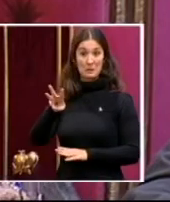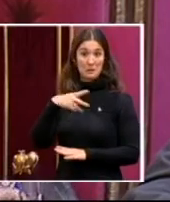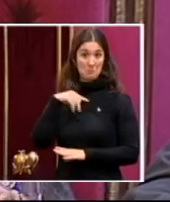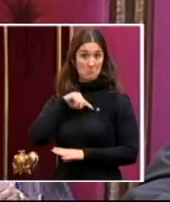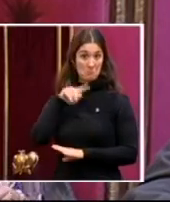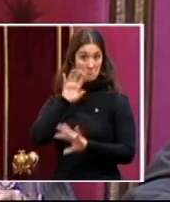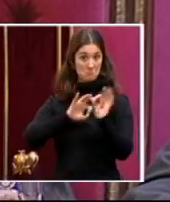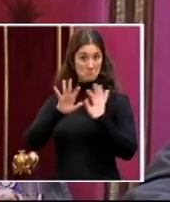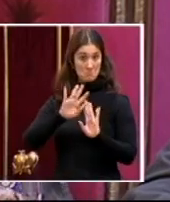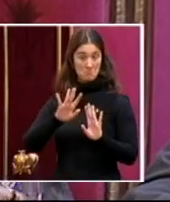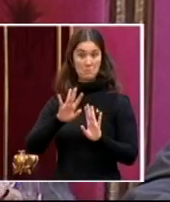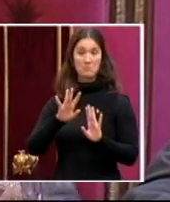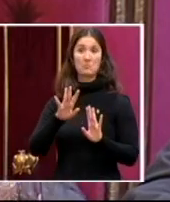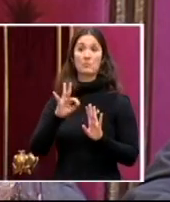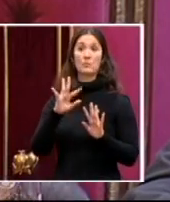equivoco,